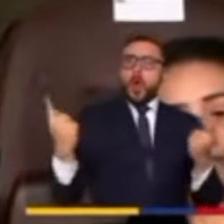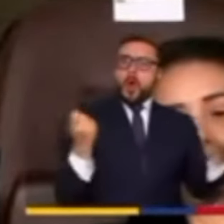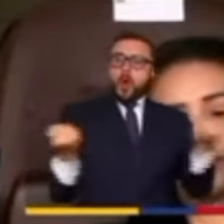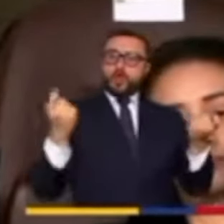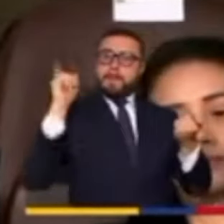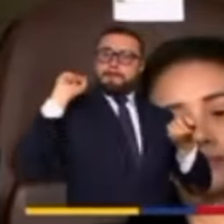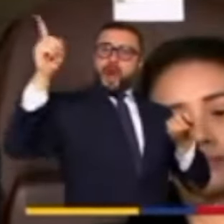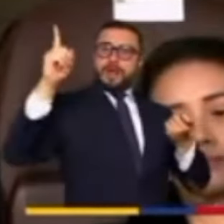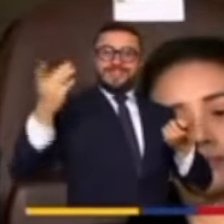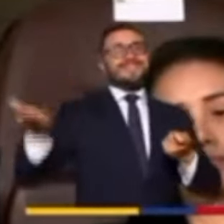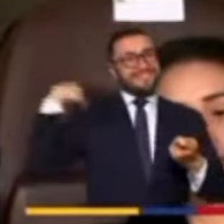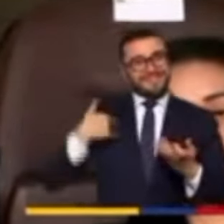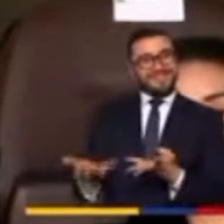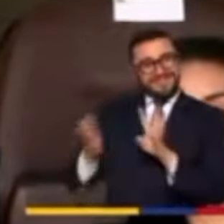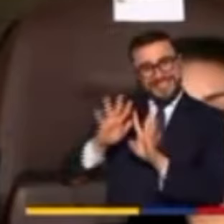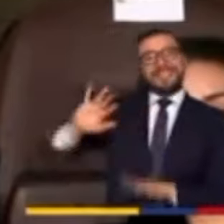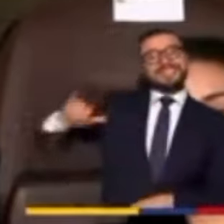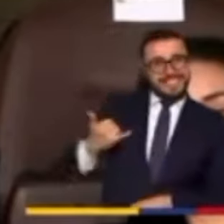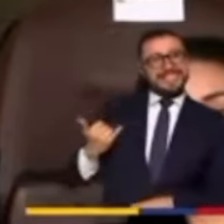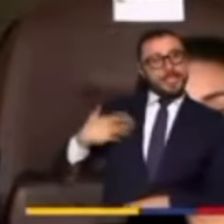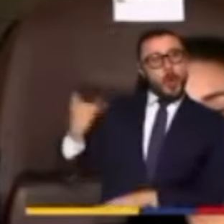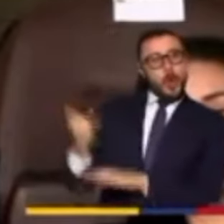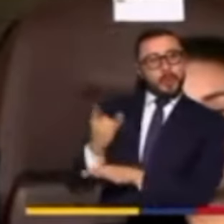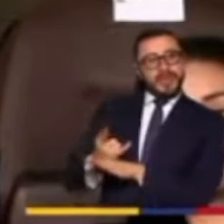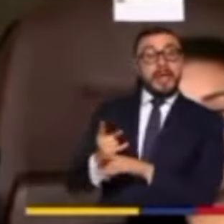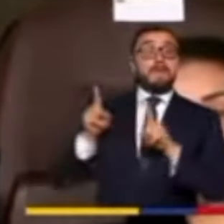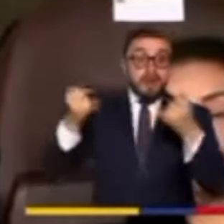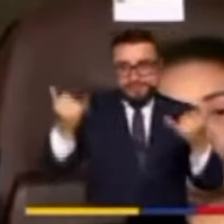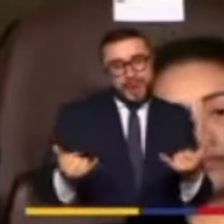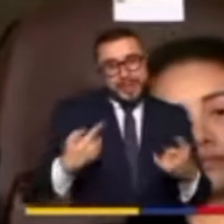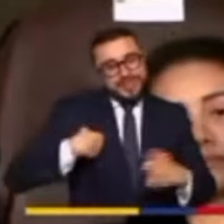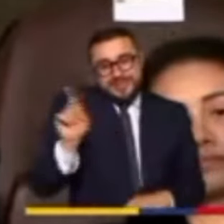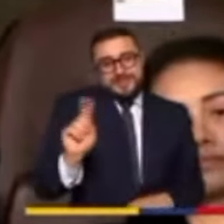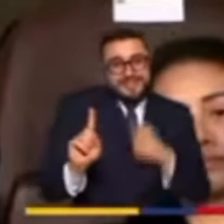control político que tenía como senador de la República y que usé todo el tiempo.